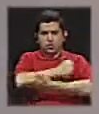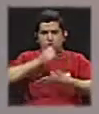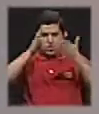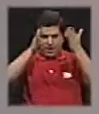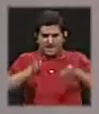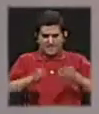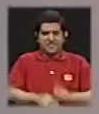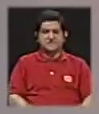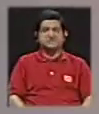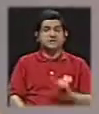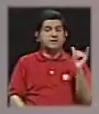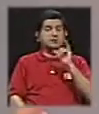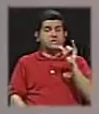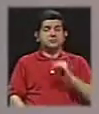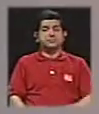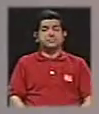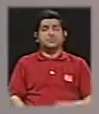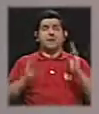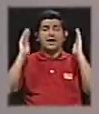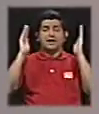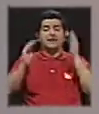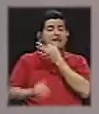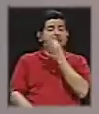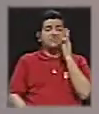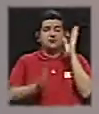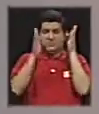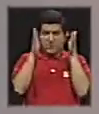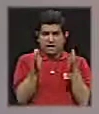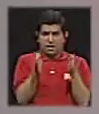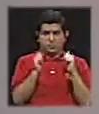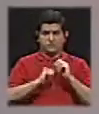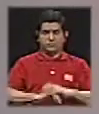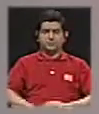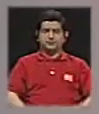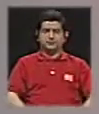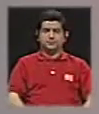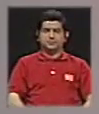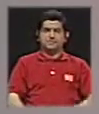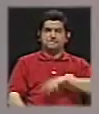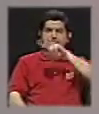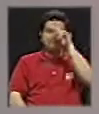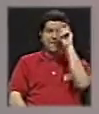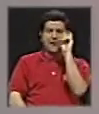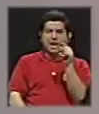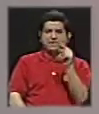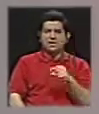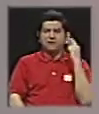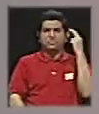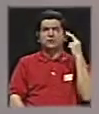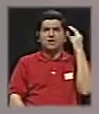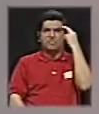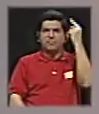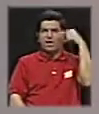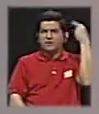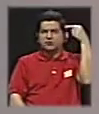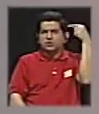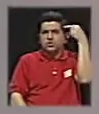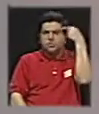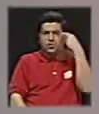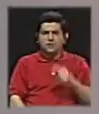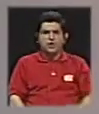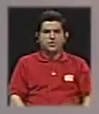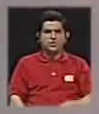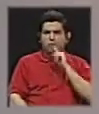y campesinas, sino también de grandes hacendados. La pregunta es por qué el gobierno no ha